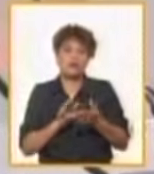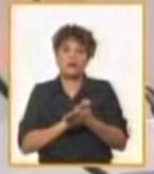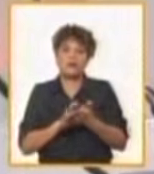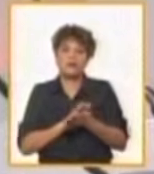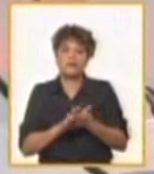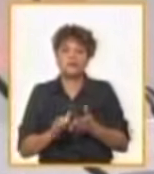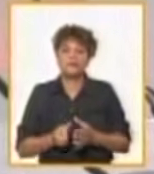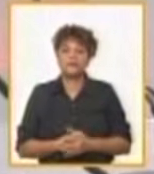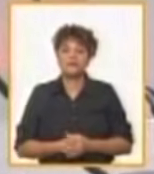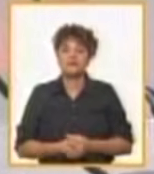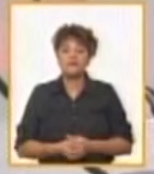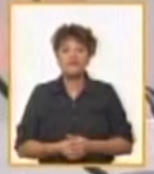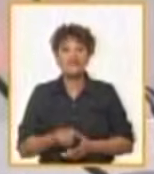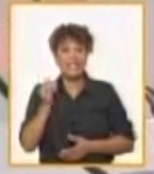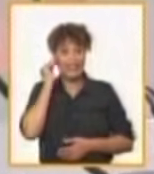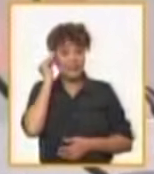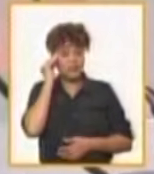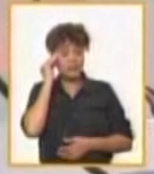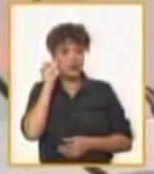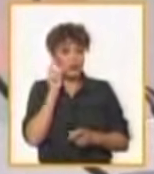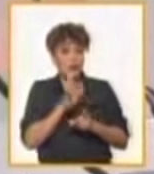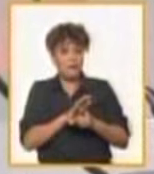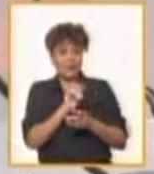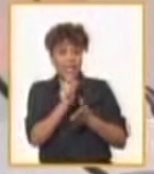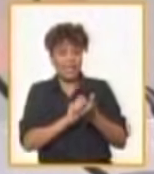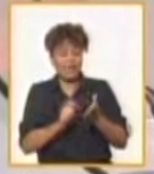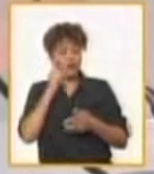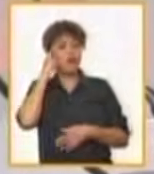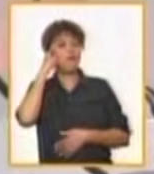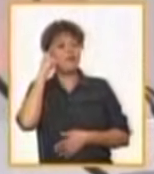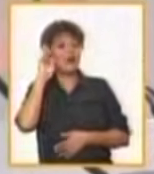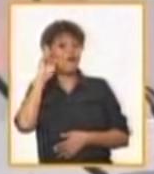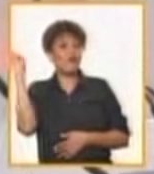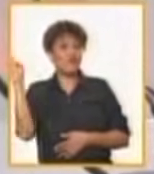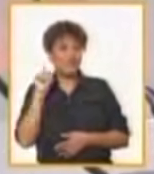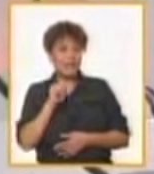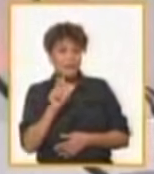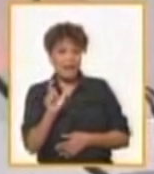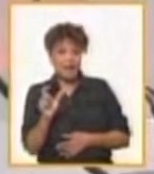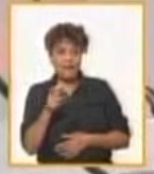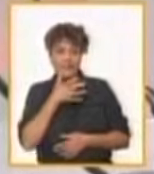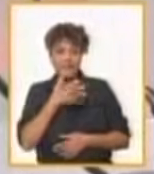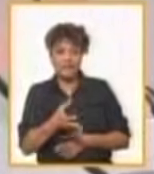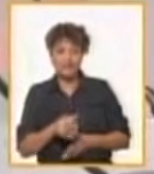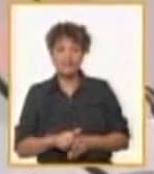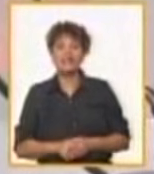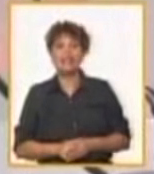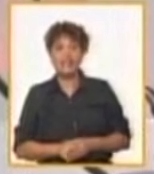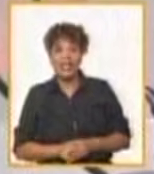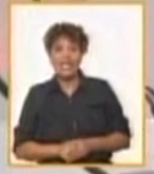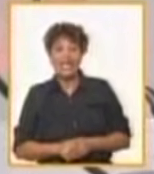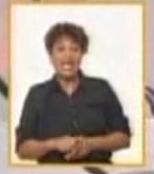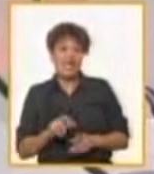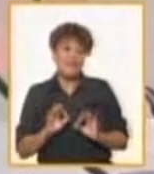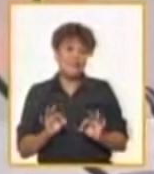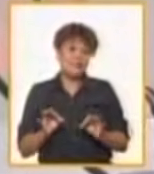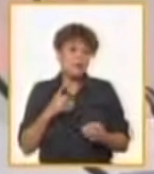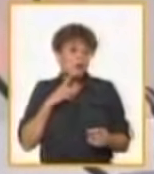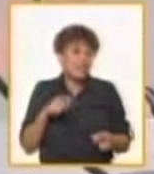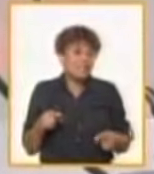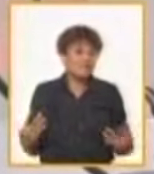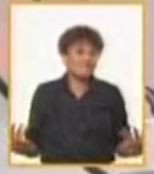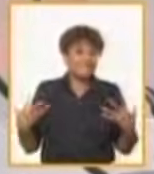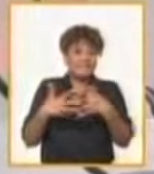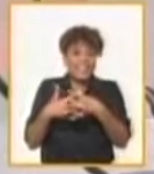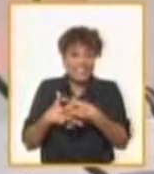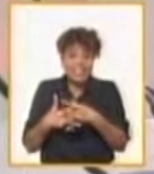el subconsciente cuando empecé a escribir ese libro. Claro, es que obviamente hay una relación explícita o